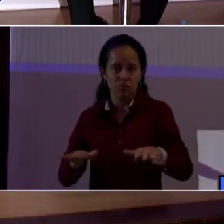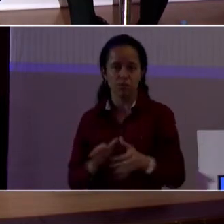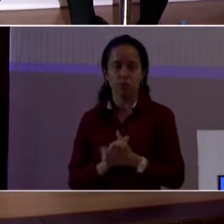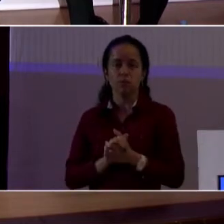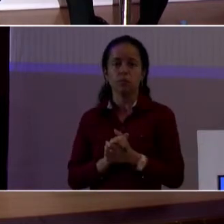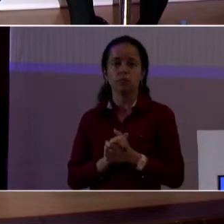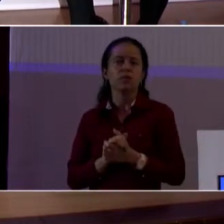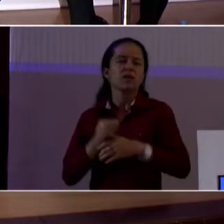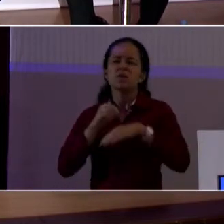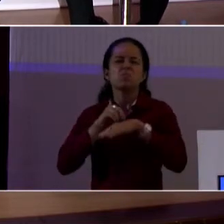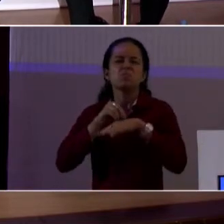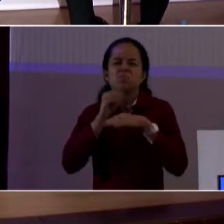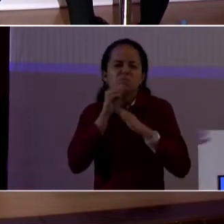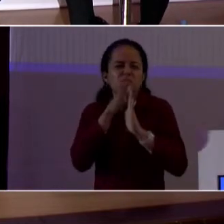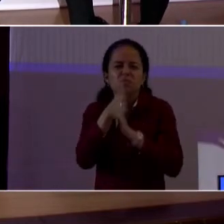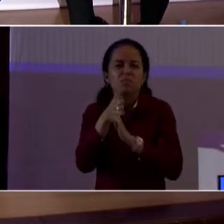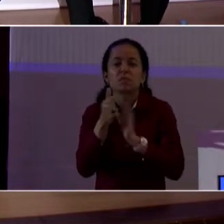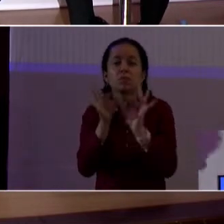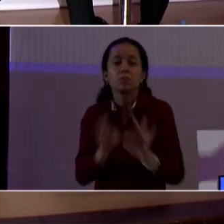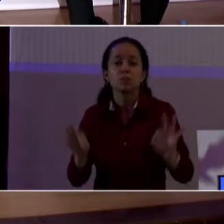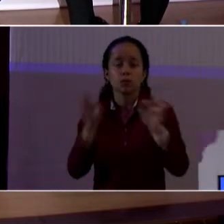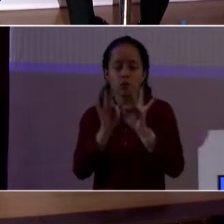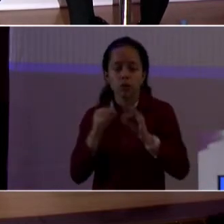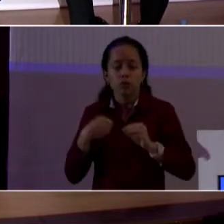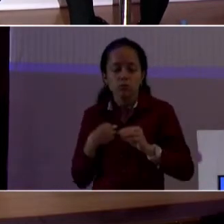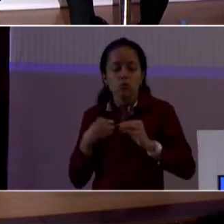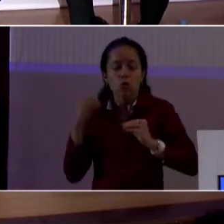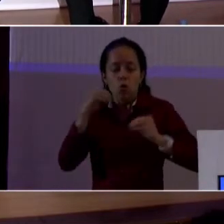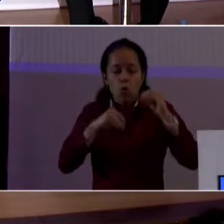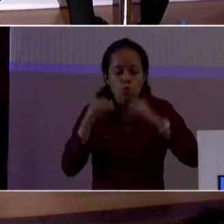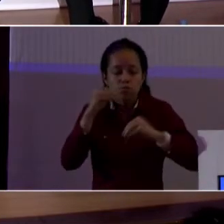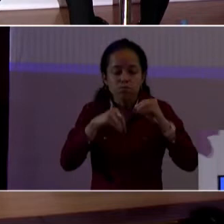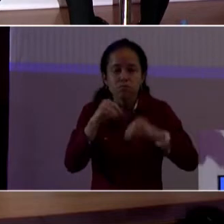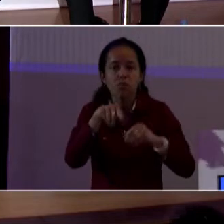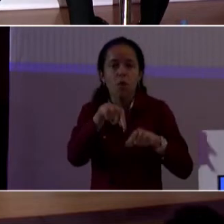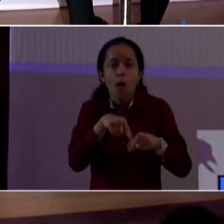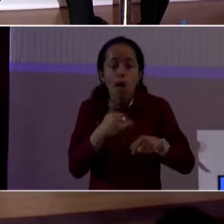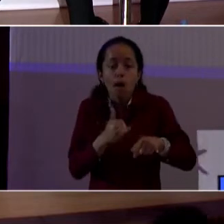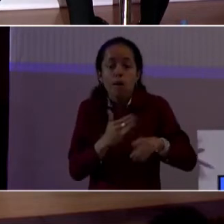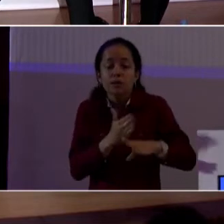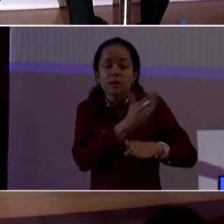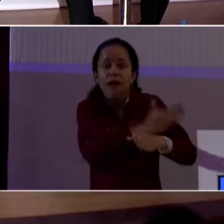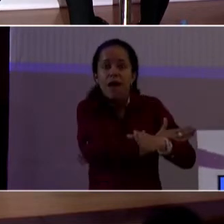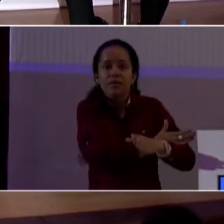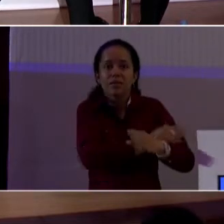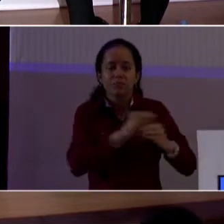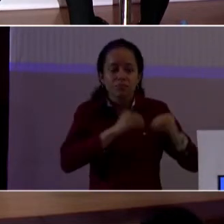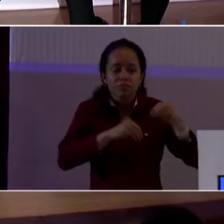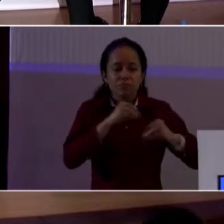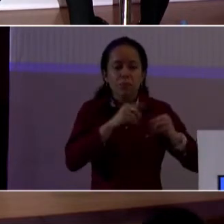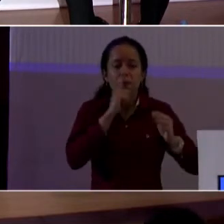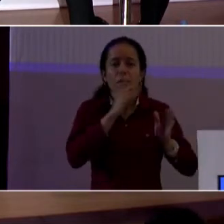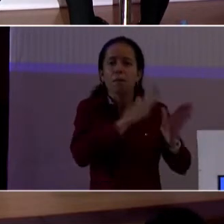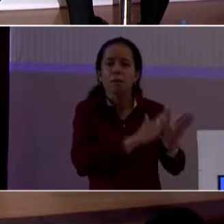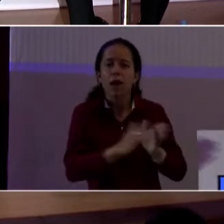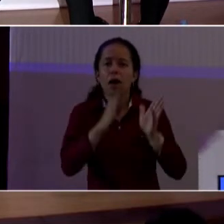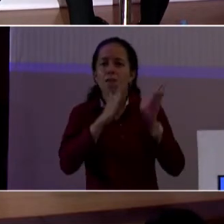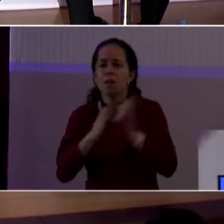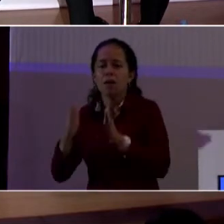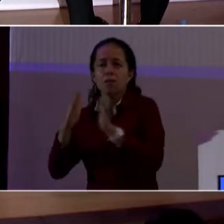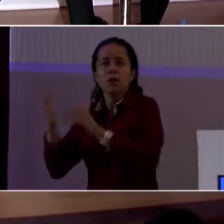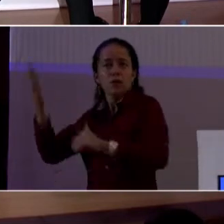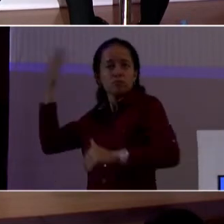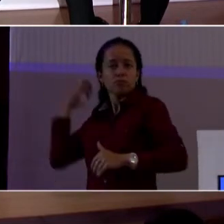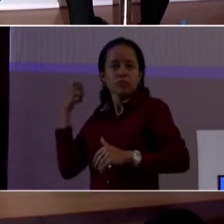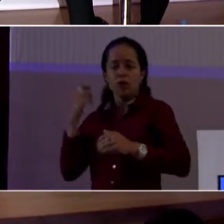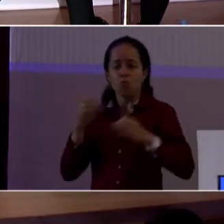Y el mensaje más importante, nosotros venimos construyendo sobre lo construido, más de 200 planes de desarrollo, tanto